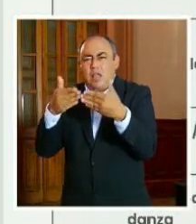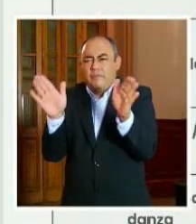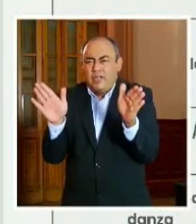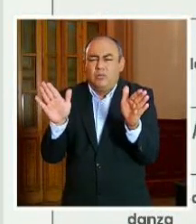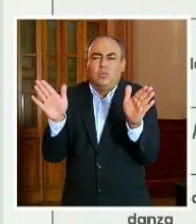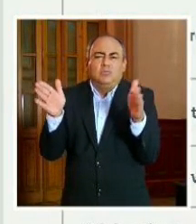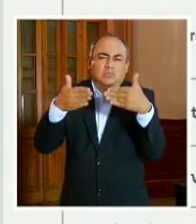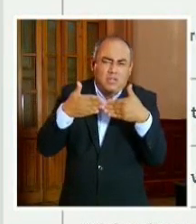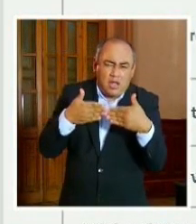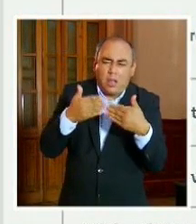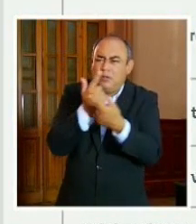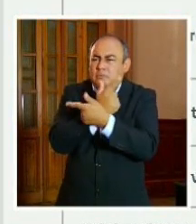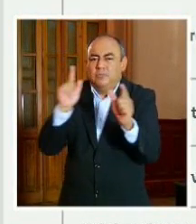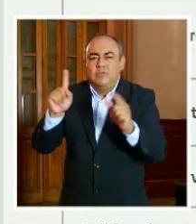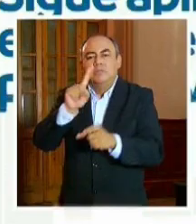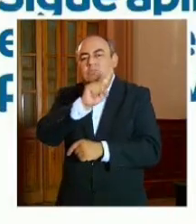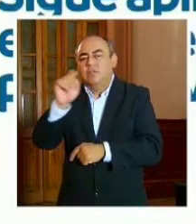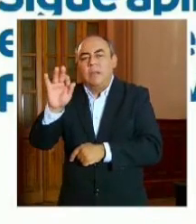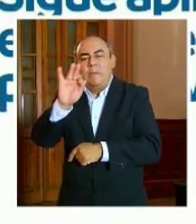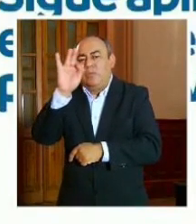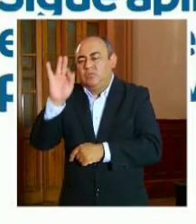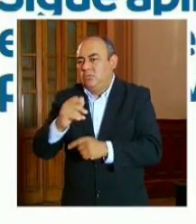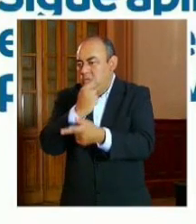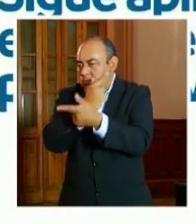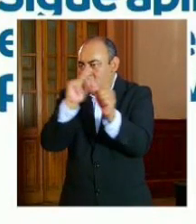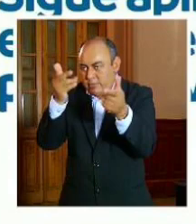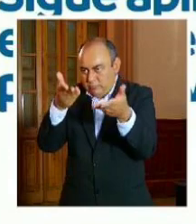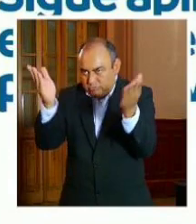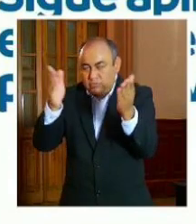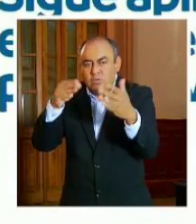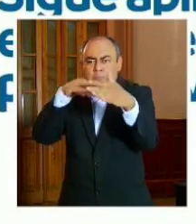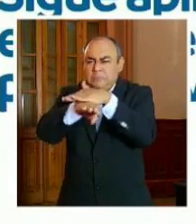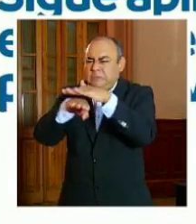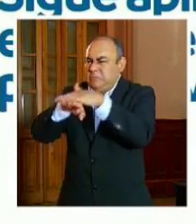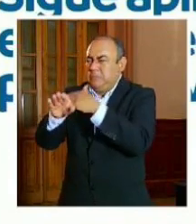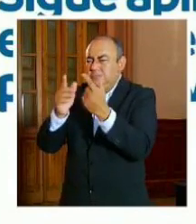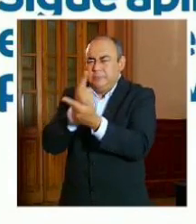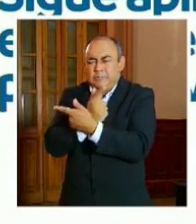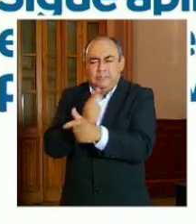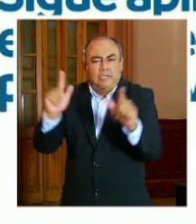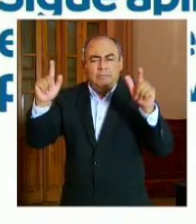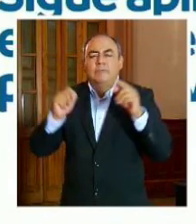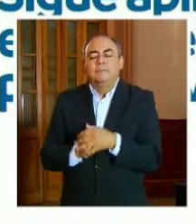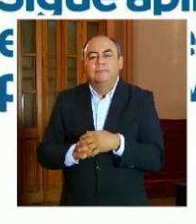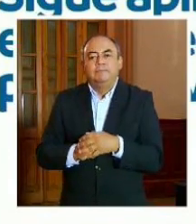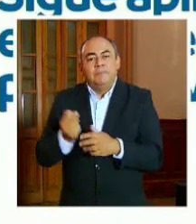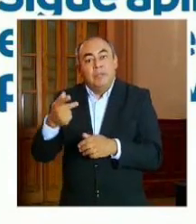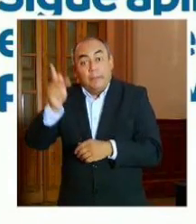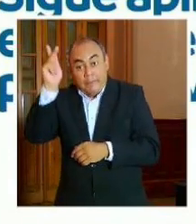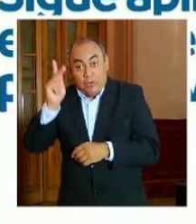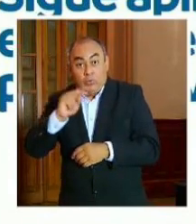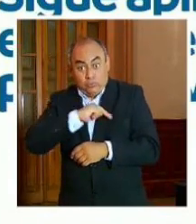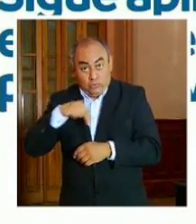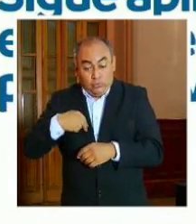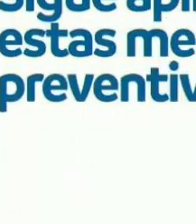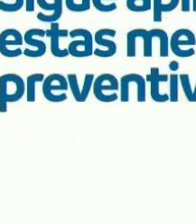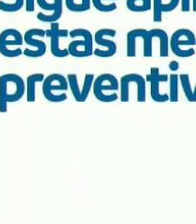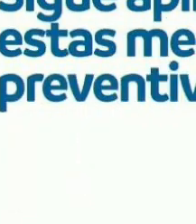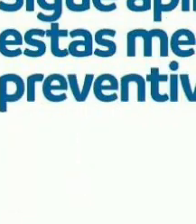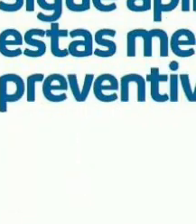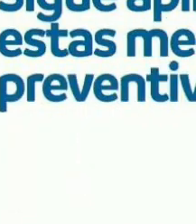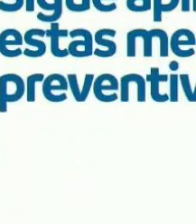tendrán un aforo permitido del 100%, y estaremos insistiendo en estas 4 estrategias que de